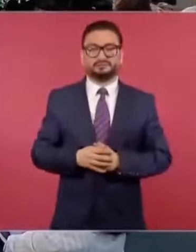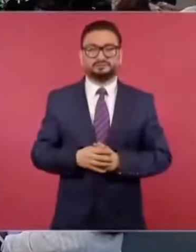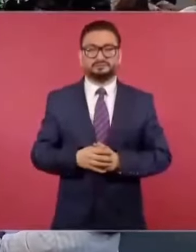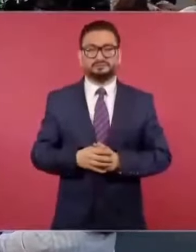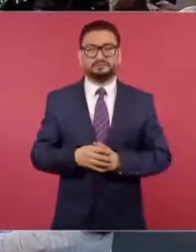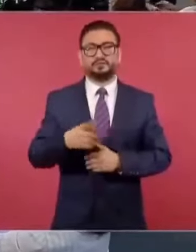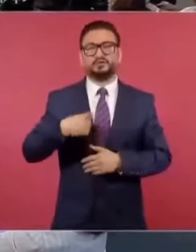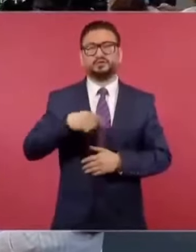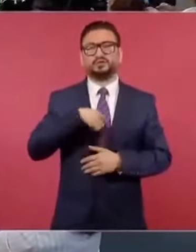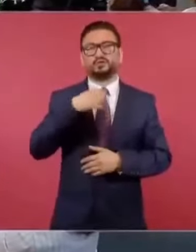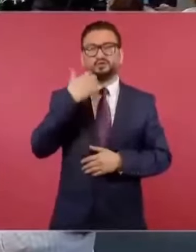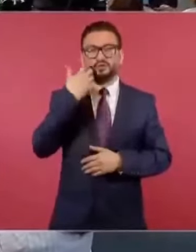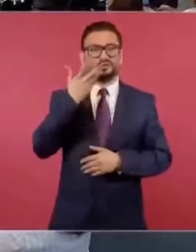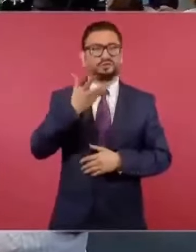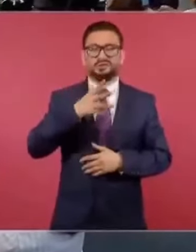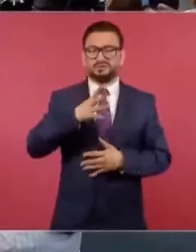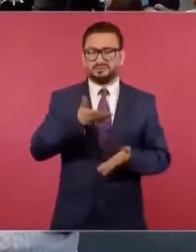haya violencia.